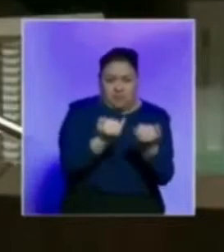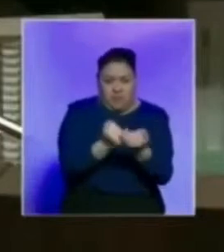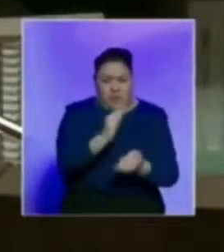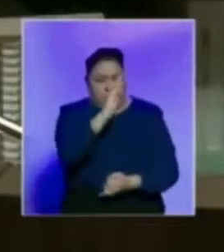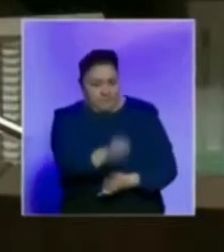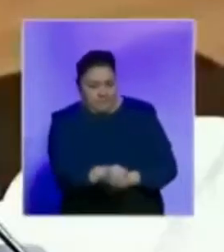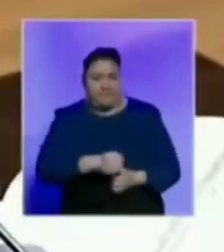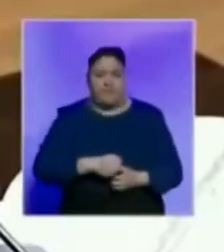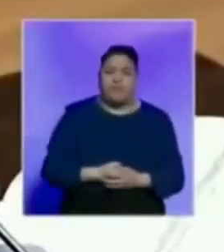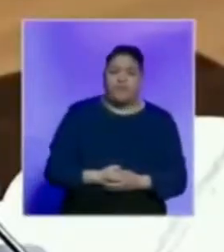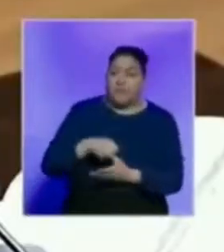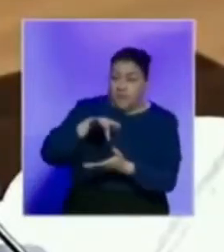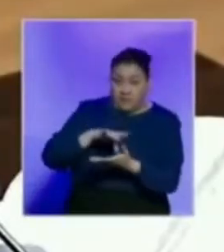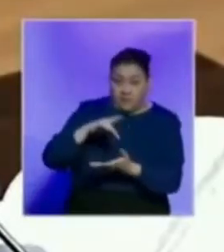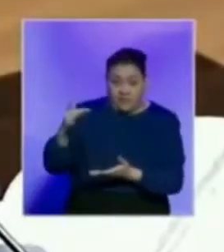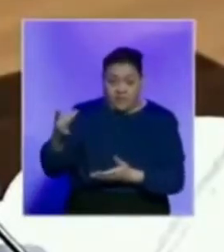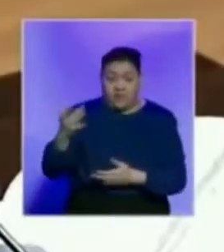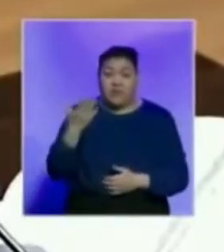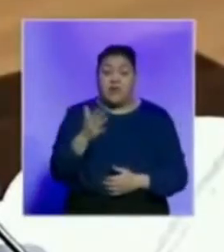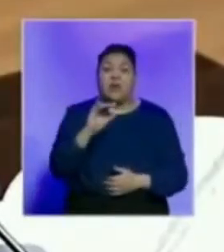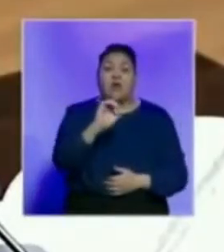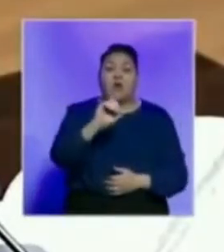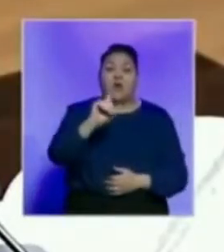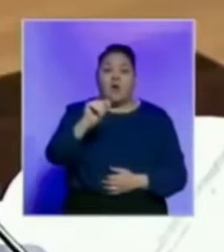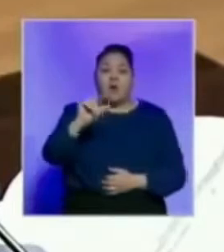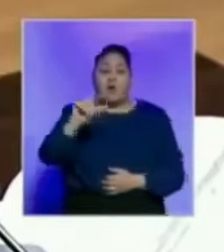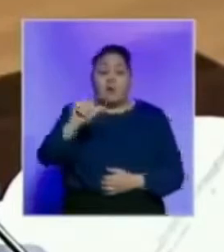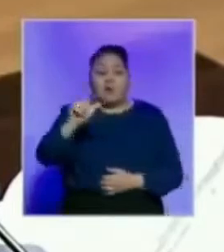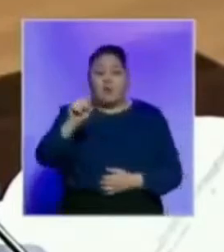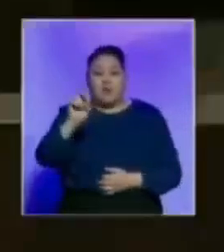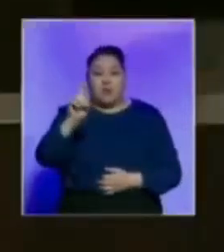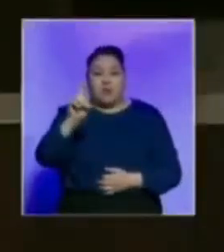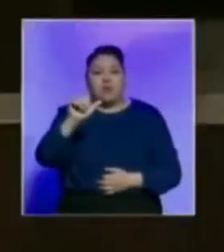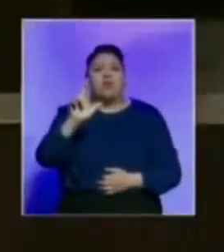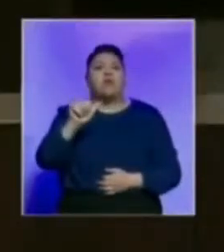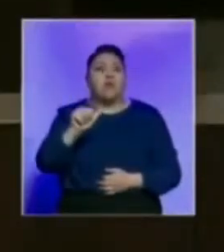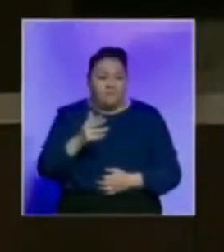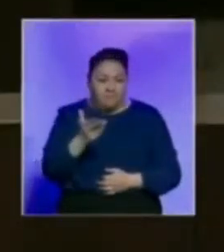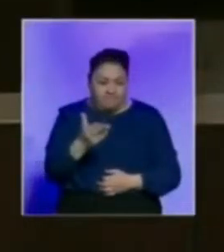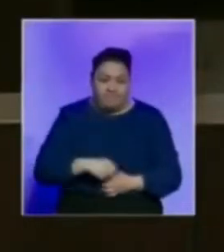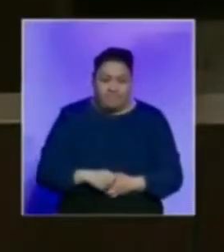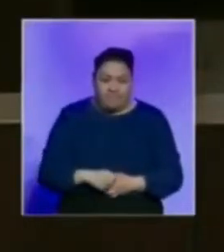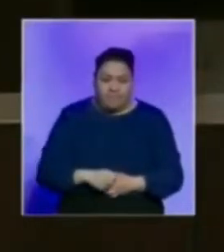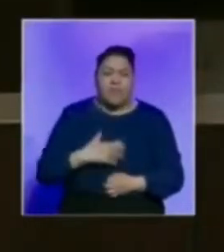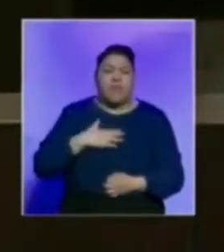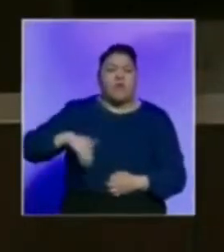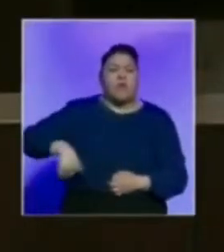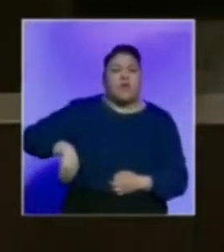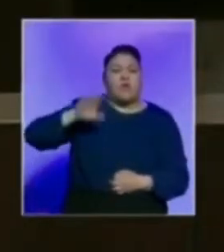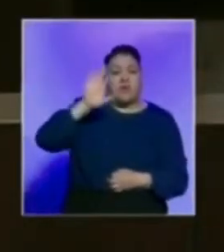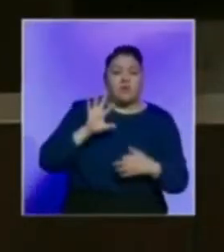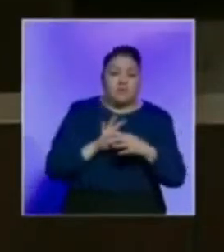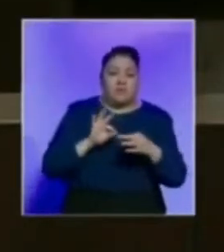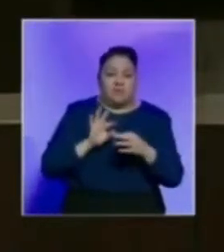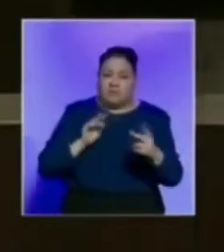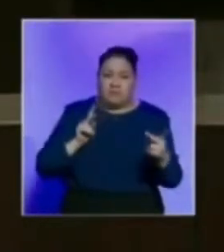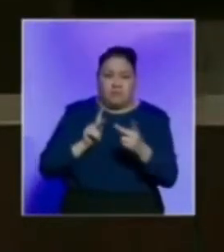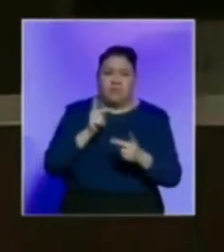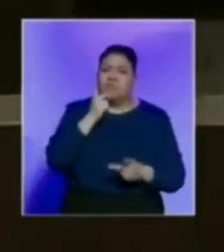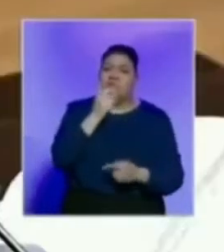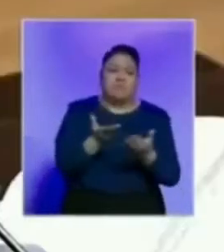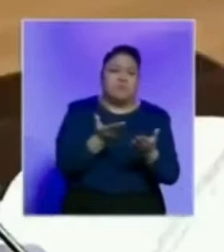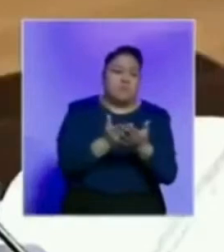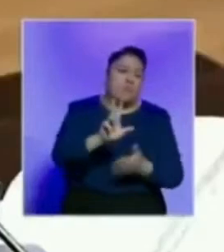propuesta de exhorto. Gracias. Magistrada Yanino Talora Malasí. En los términos de mi intervención, en